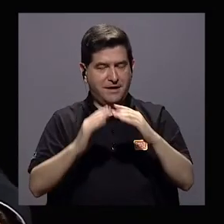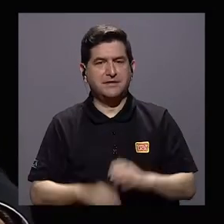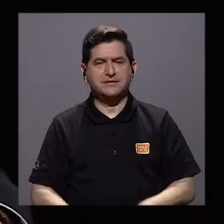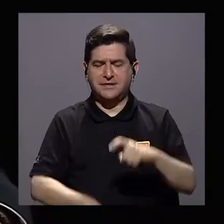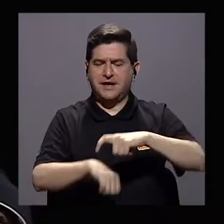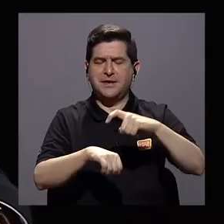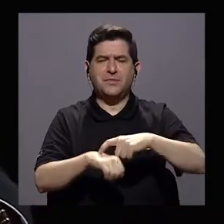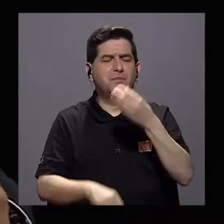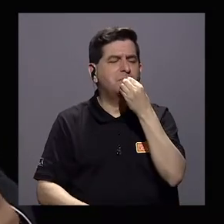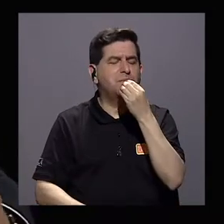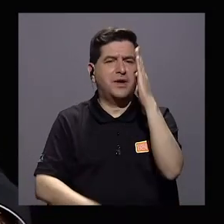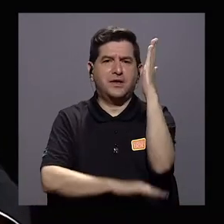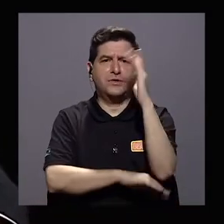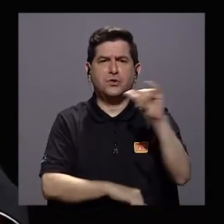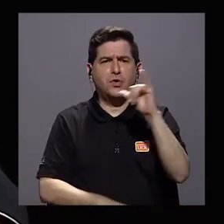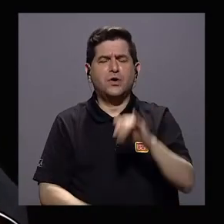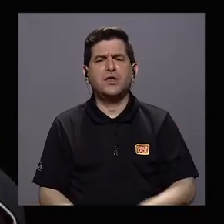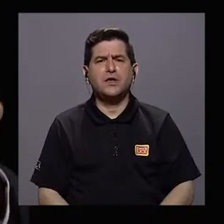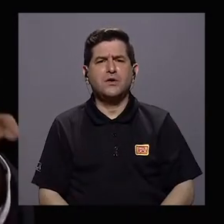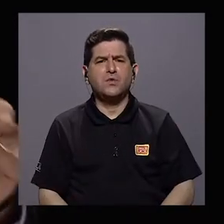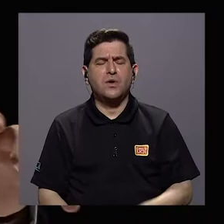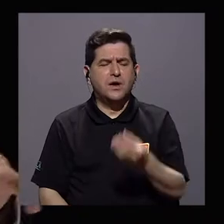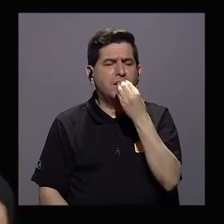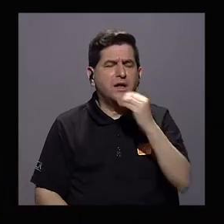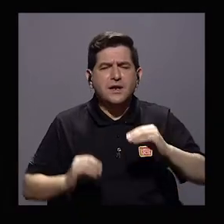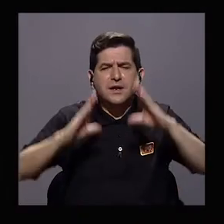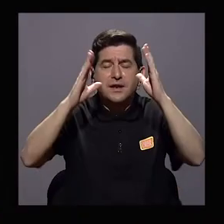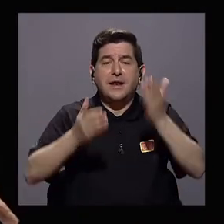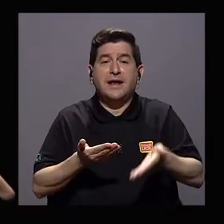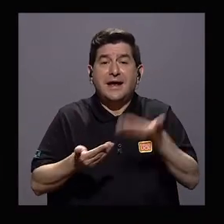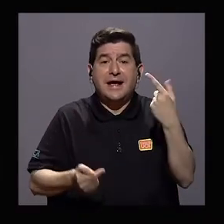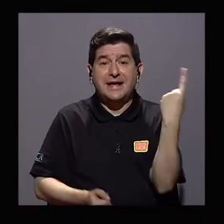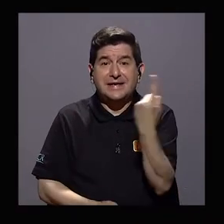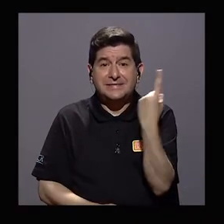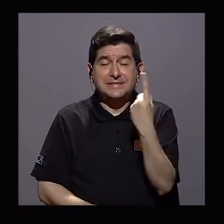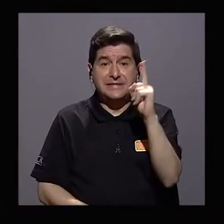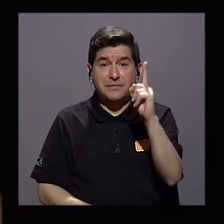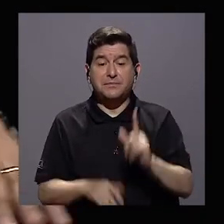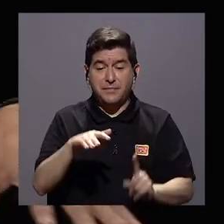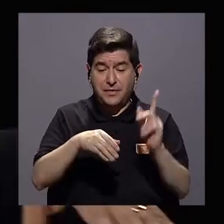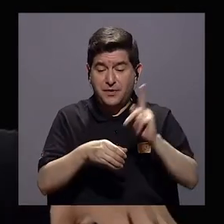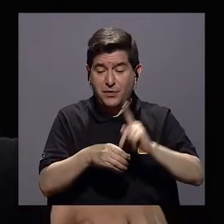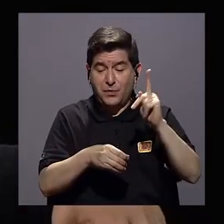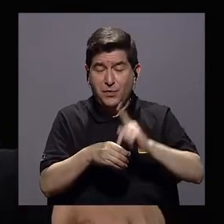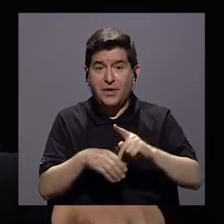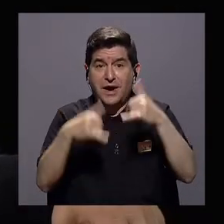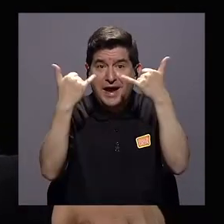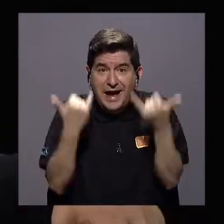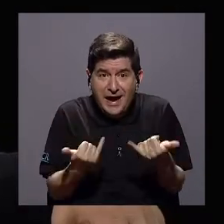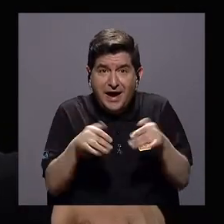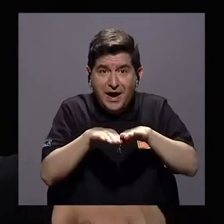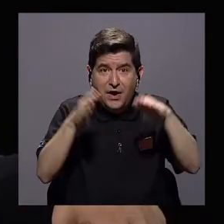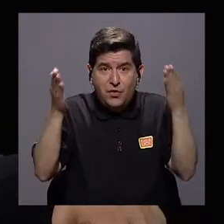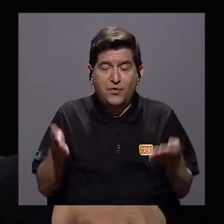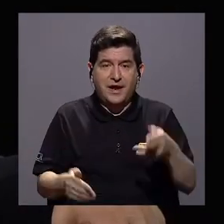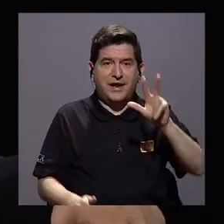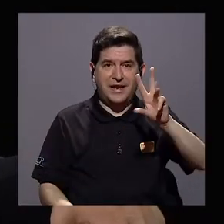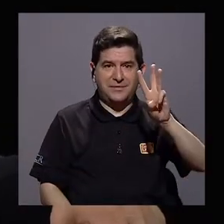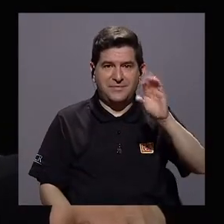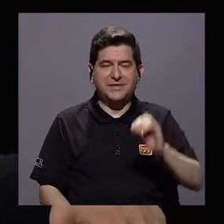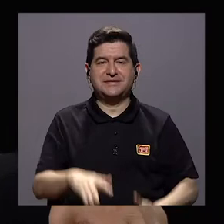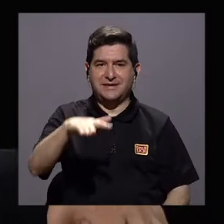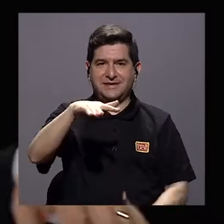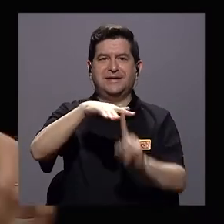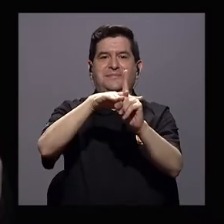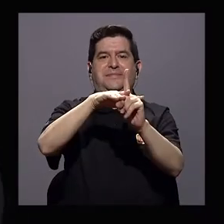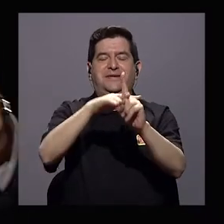la hora del almuerzo, pero también en su desayuno, casi siempre puede tener un protagonista que hoy en la mesa de 360 va a